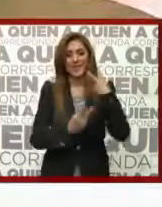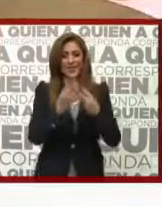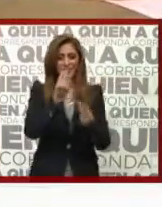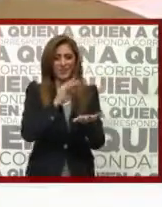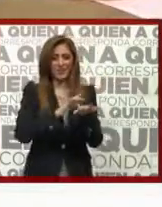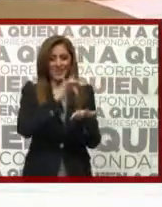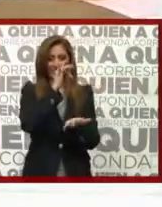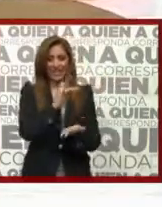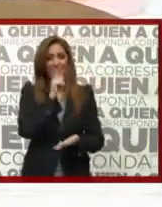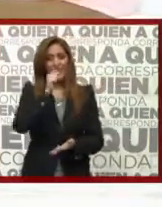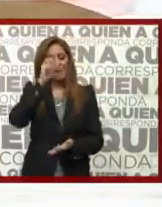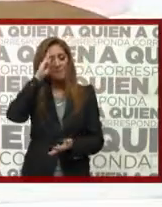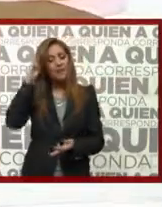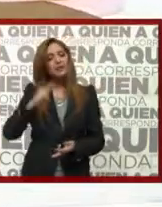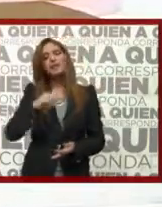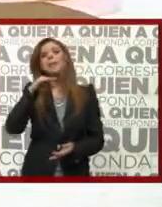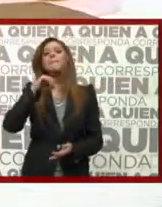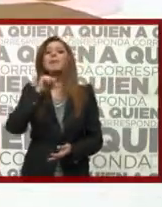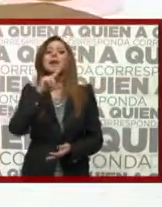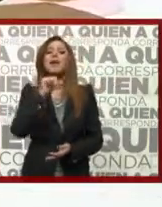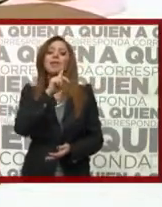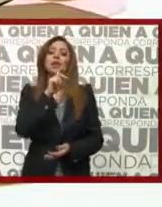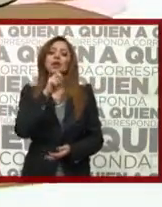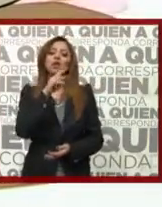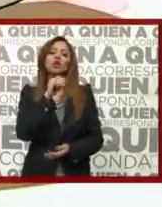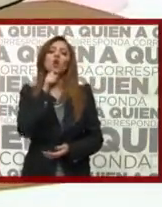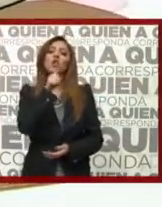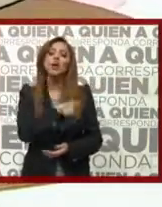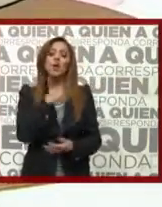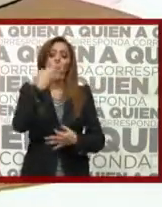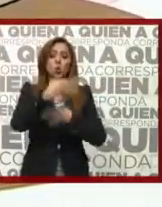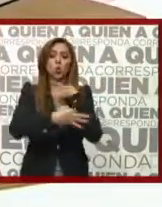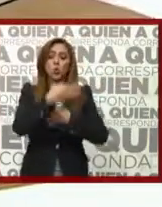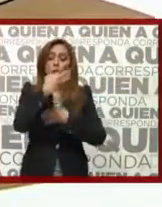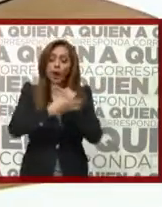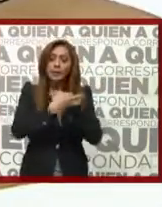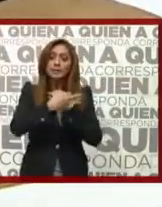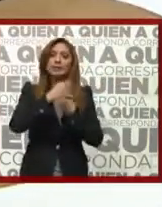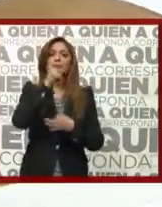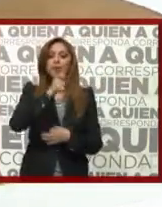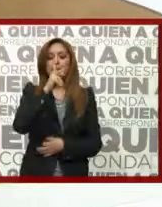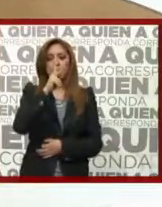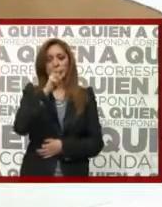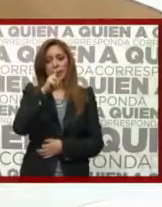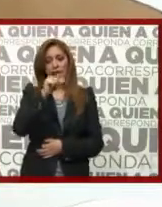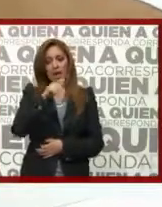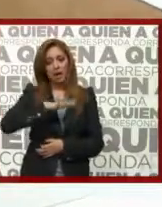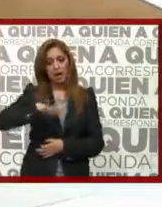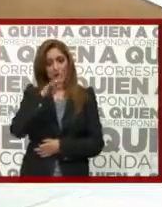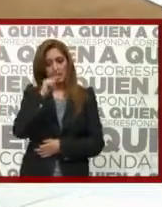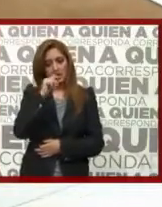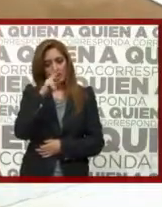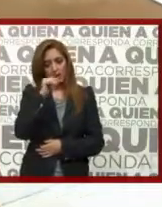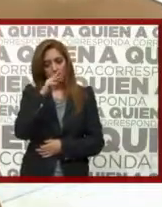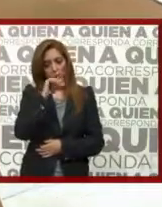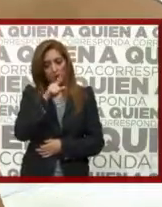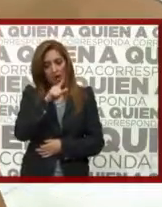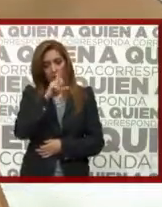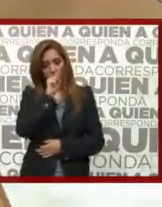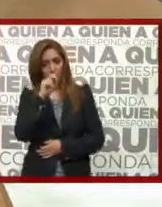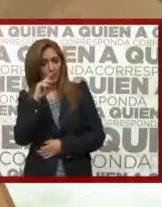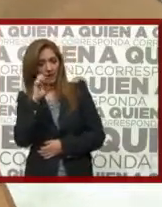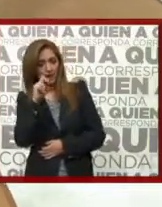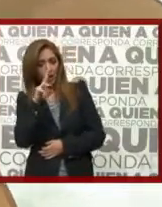gracias, maestra María del Rocío Morales Hernández, juez 61 de lo penal del Tribunal Superior de Justicia de la Ciudad de